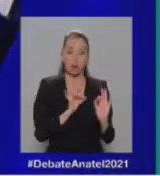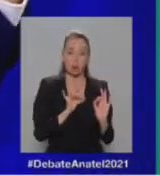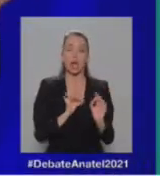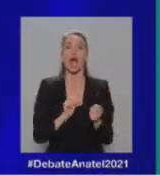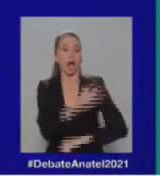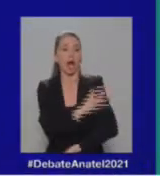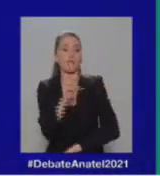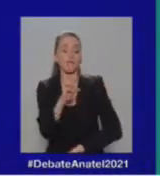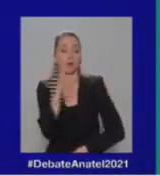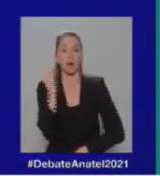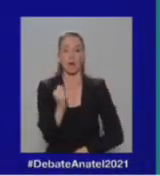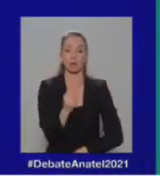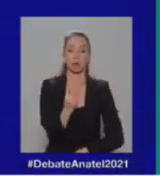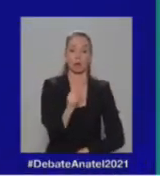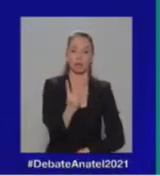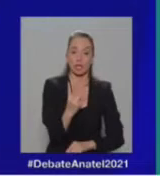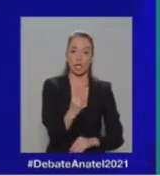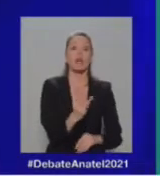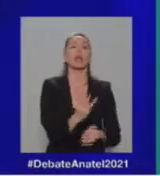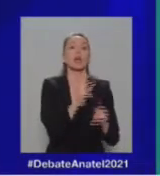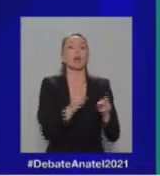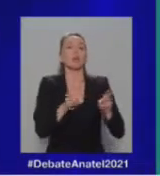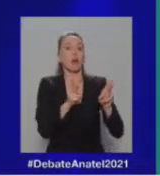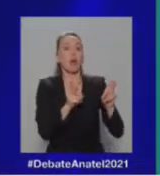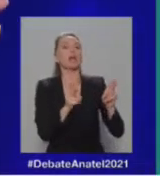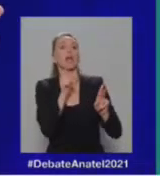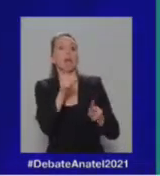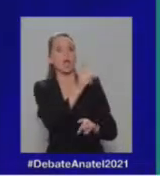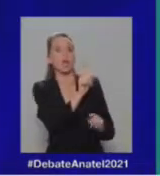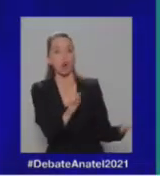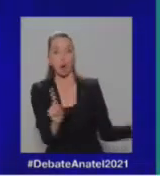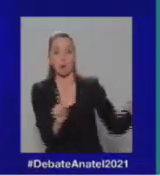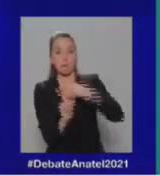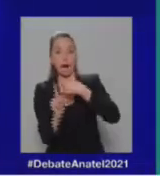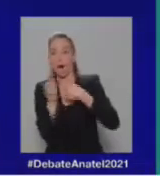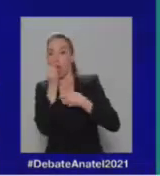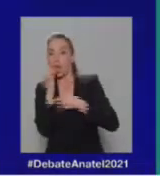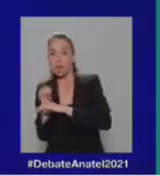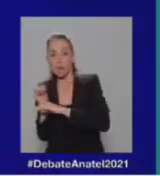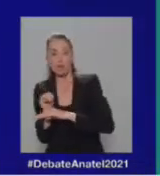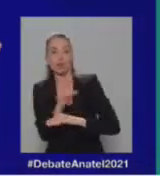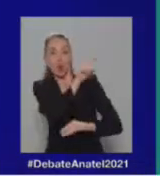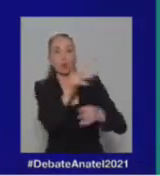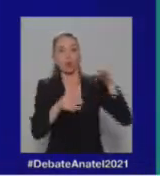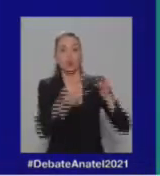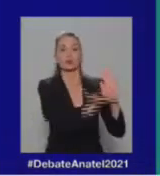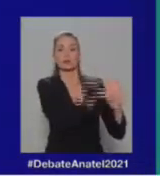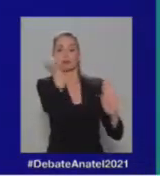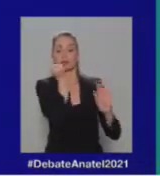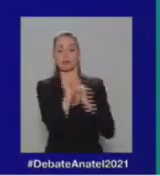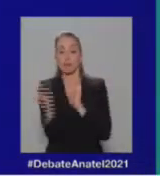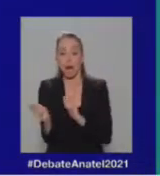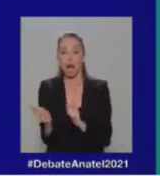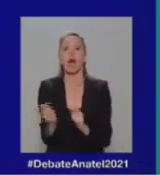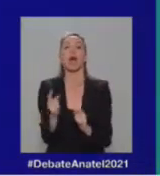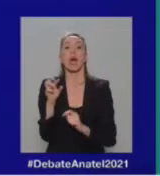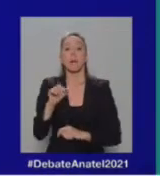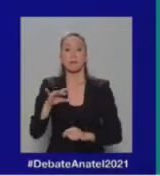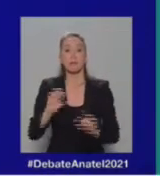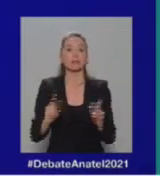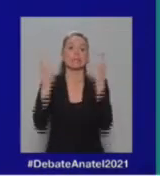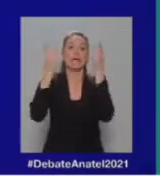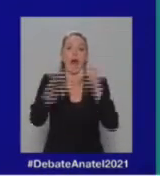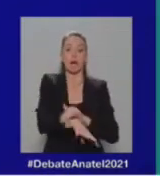no solo la despenalización del aborto, sino que entender de que es parte de una realidad más allá de nuestros principios, valores y